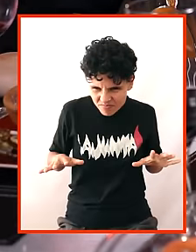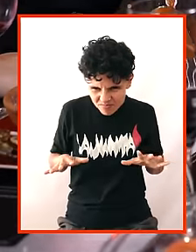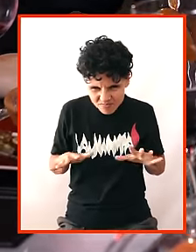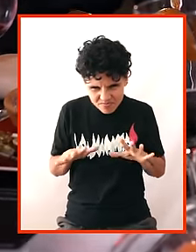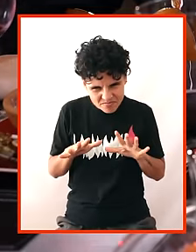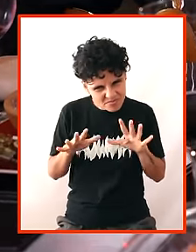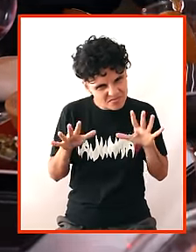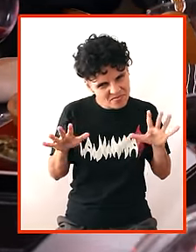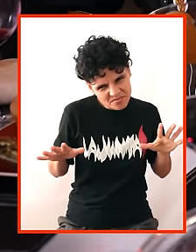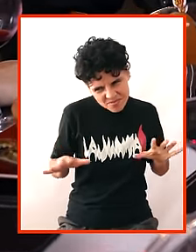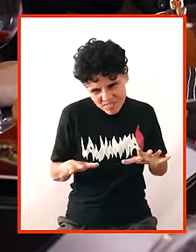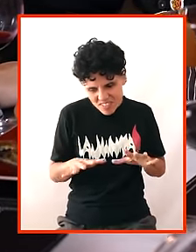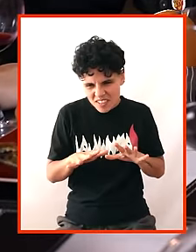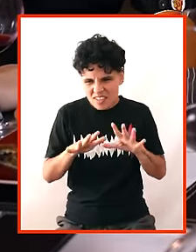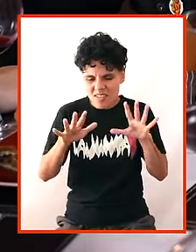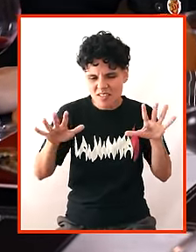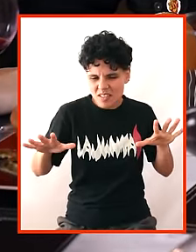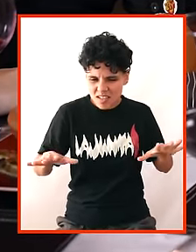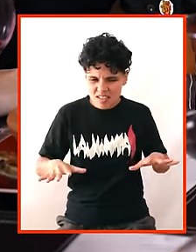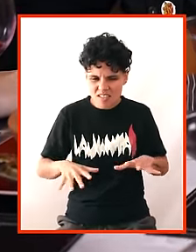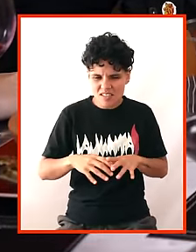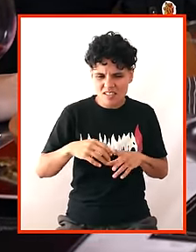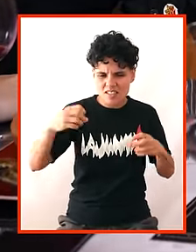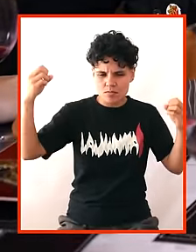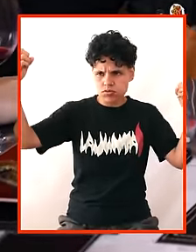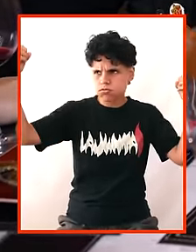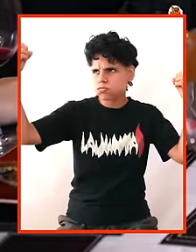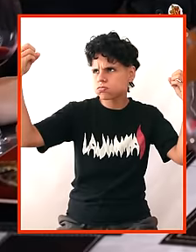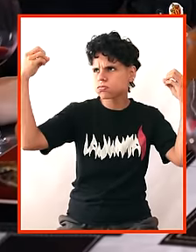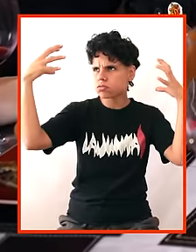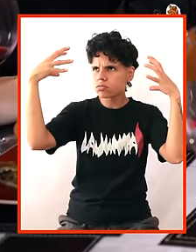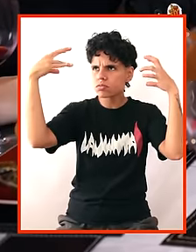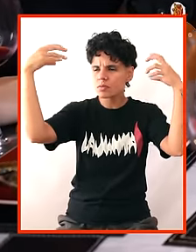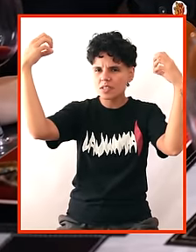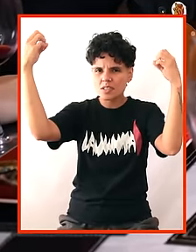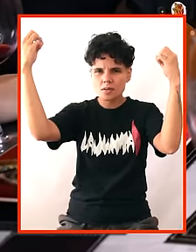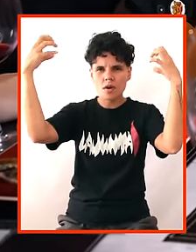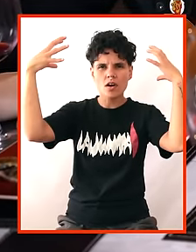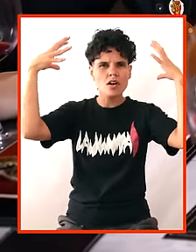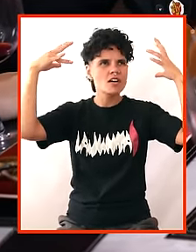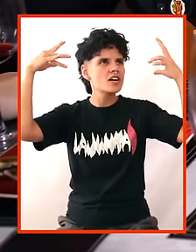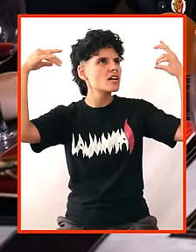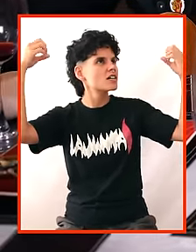Los altavoces van amplificando las verdades.